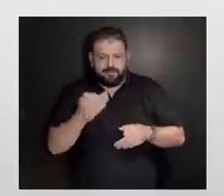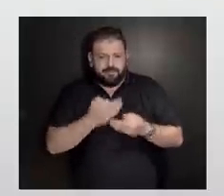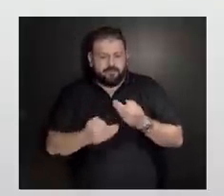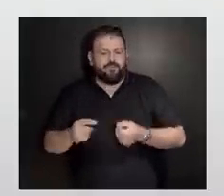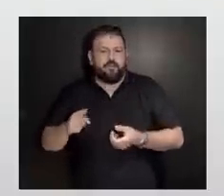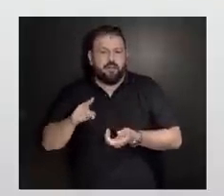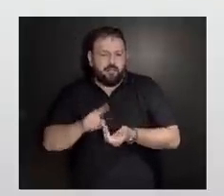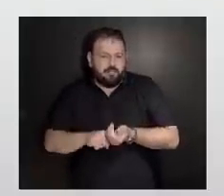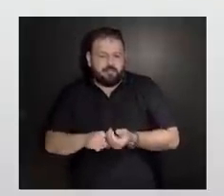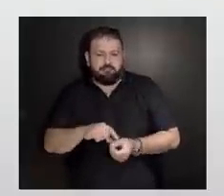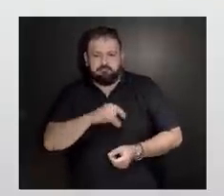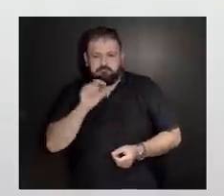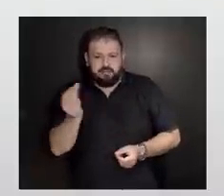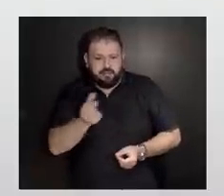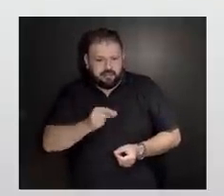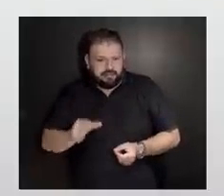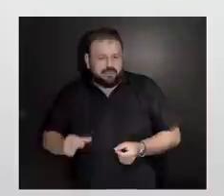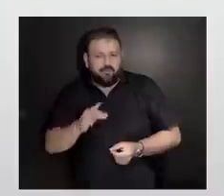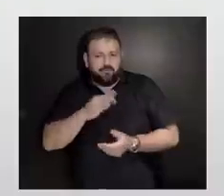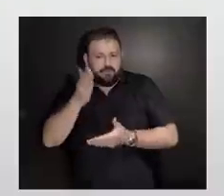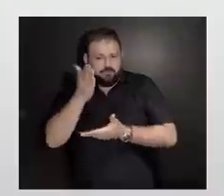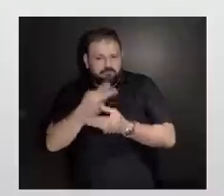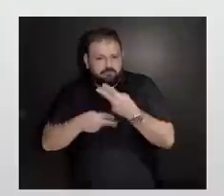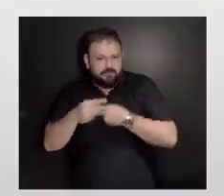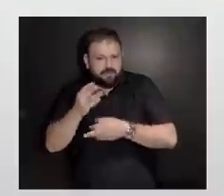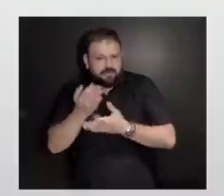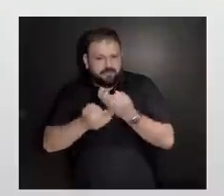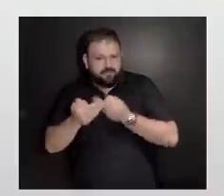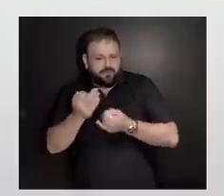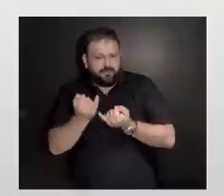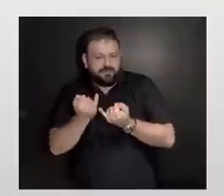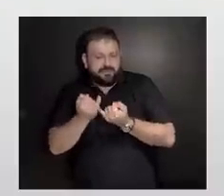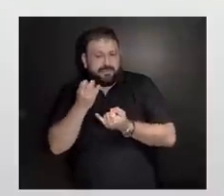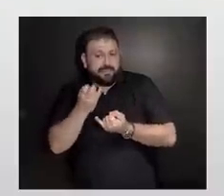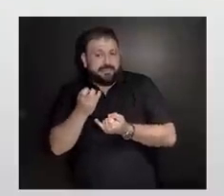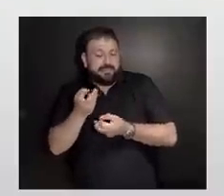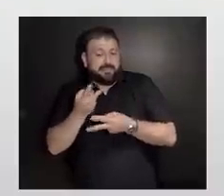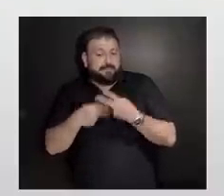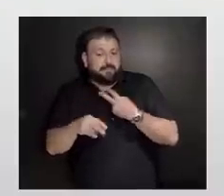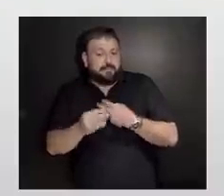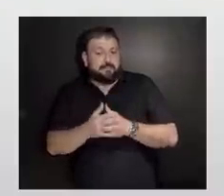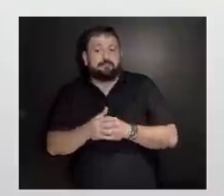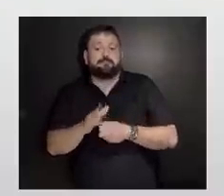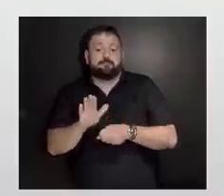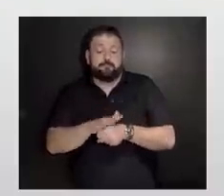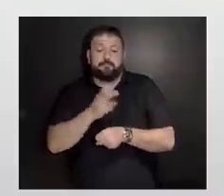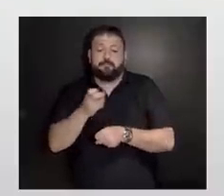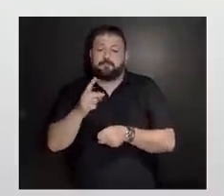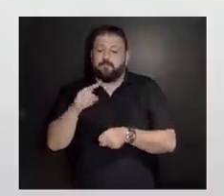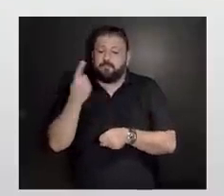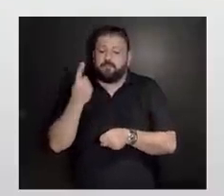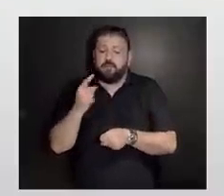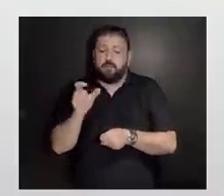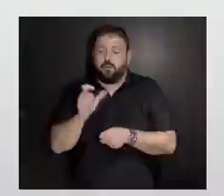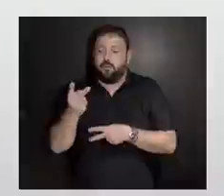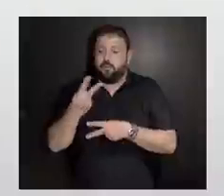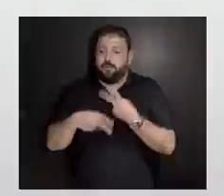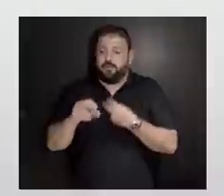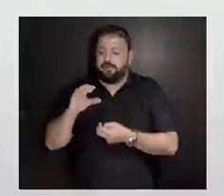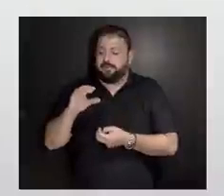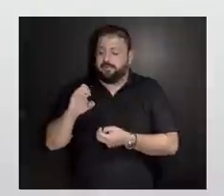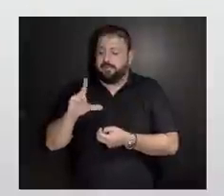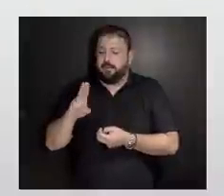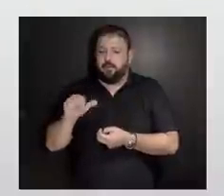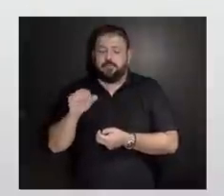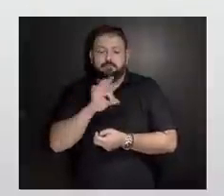decir, en el intestino y en parte del túbulo renal. Y a su vez esto va a permitir que nuestras células puedan tener